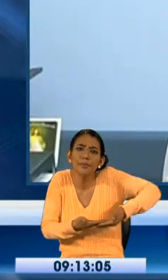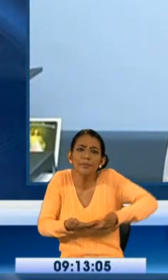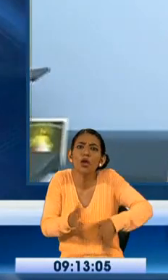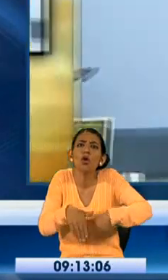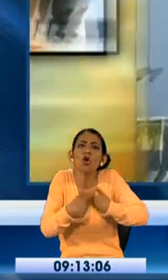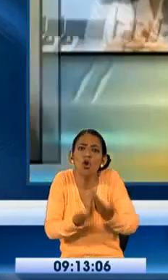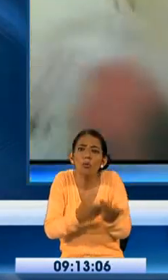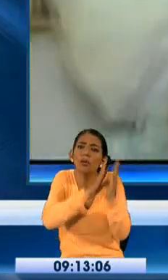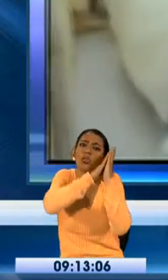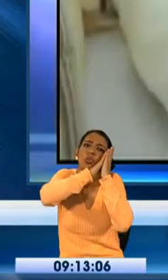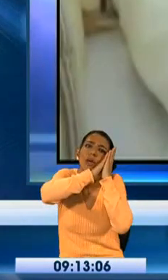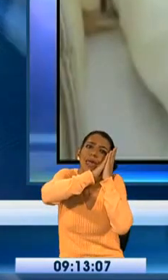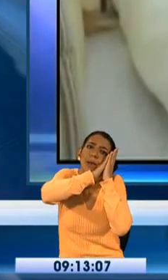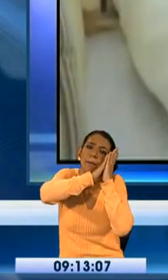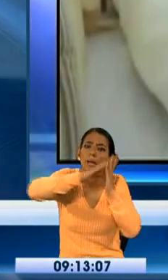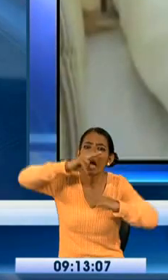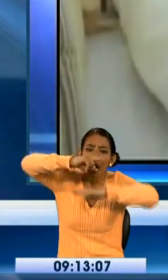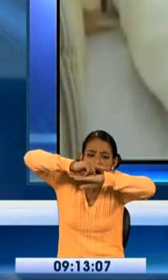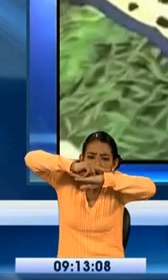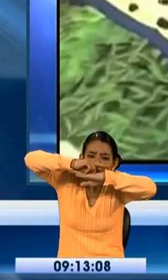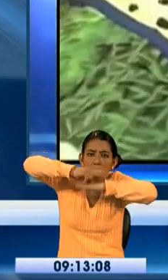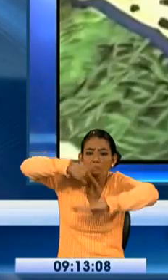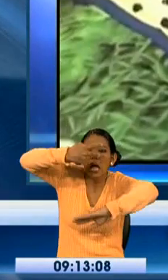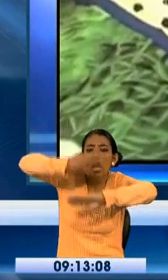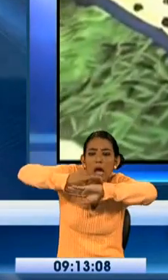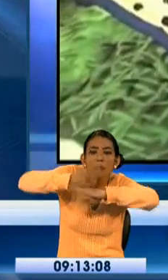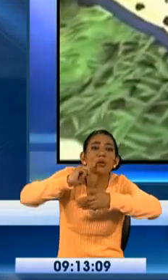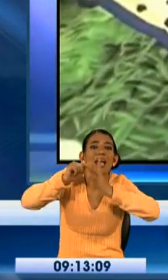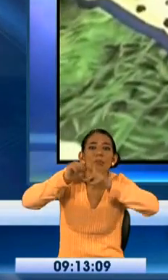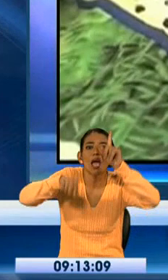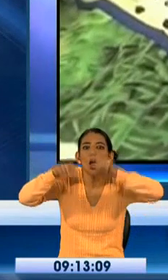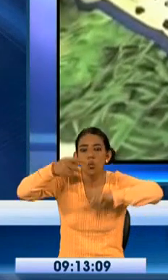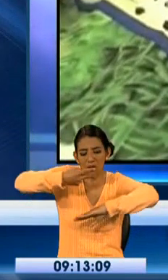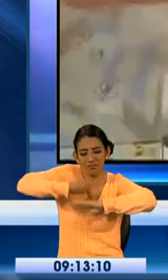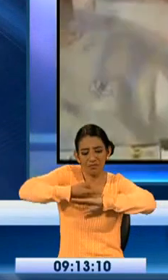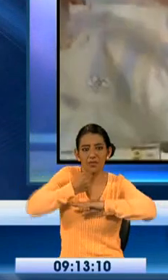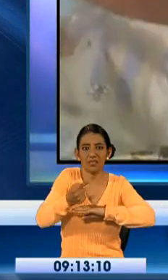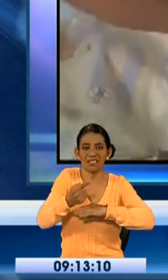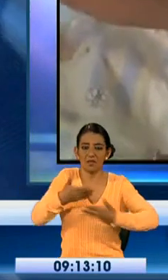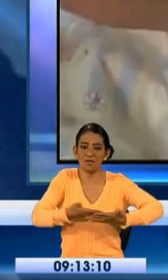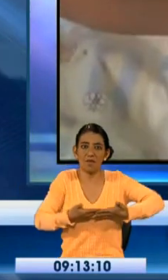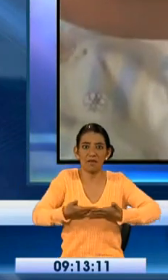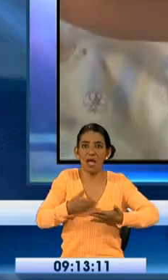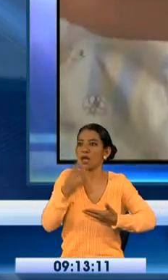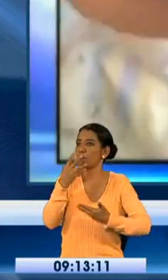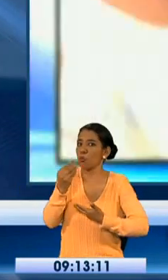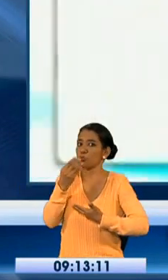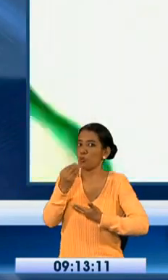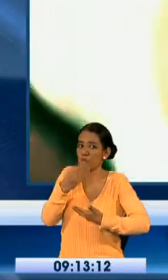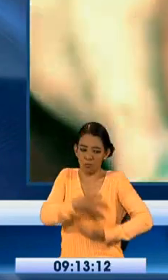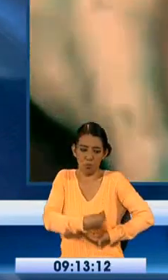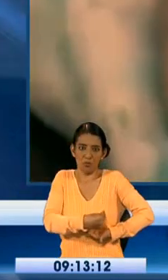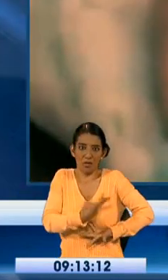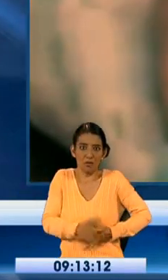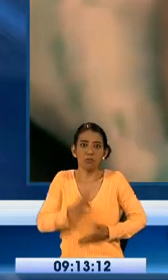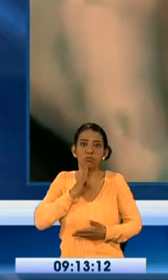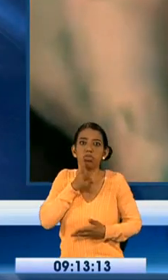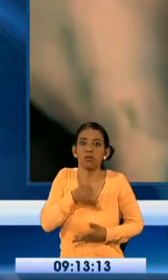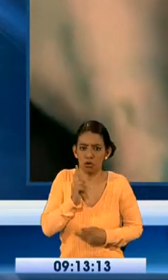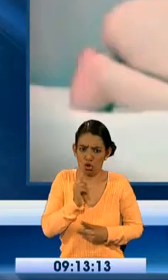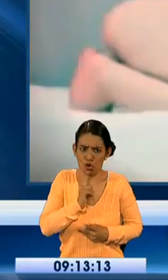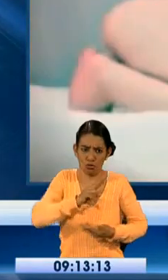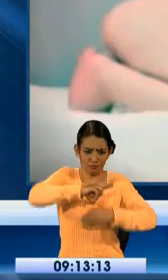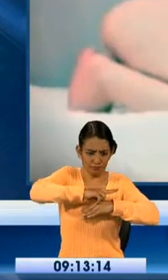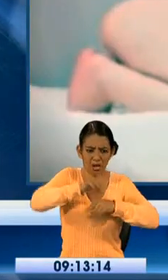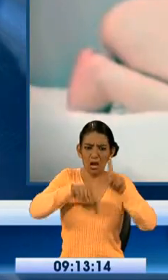evitar esto que viene del regurgitar de los niños cuando son muy, muy pequeños, y también la mala postura, el tener una cantidad de